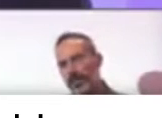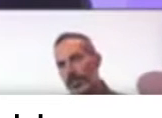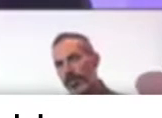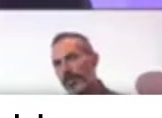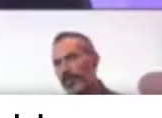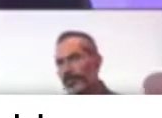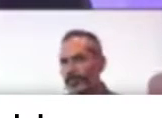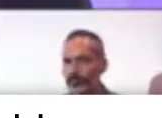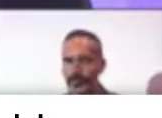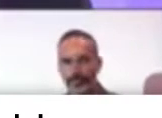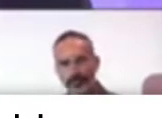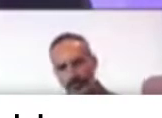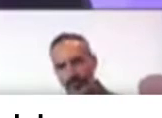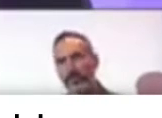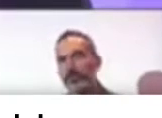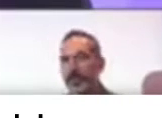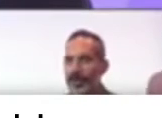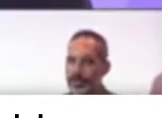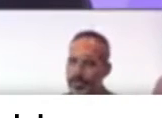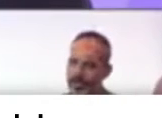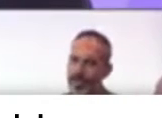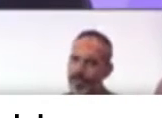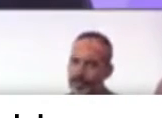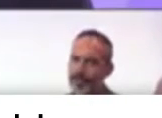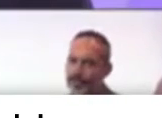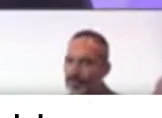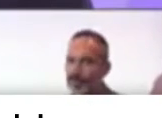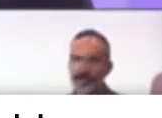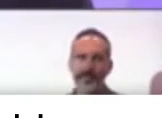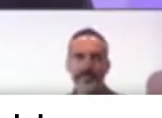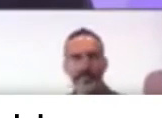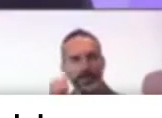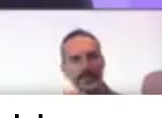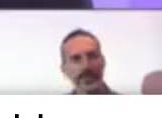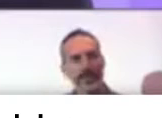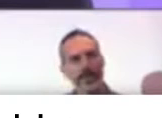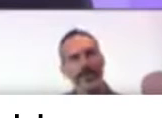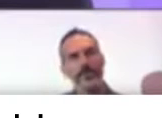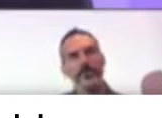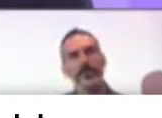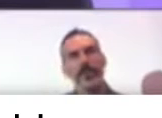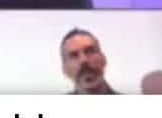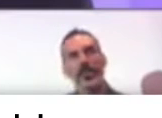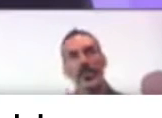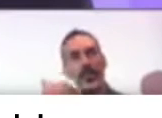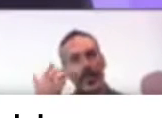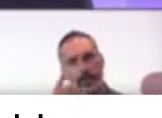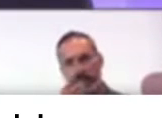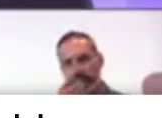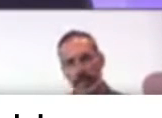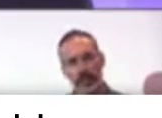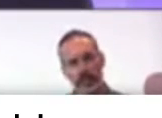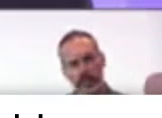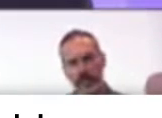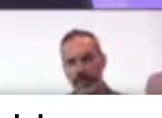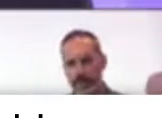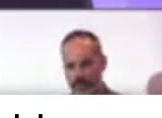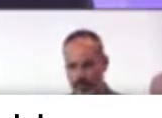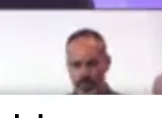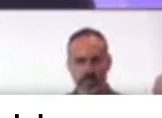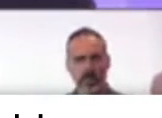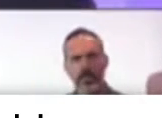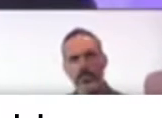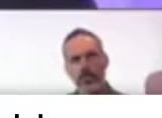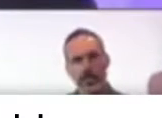en las buenas y en las malas. Quiero decirles que seguiré concentrado en mi trabajo de presidente